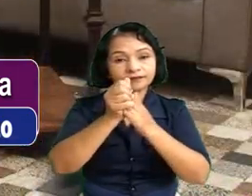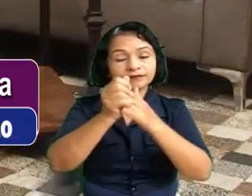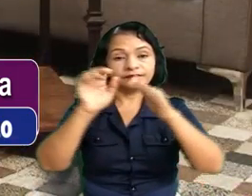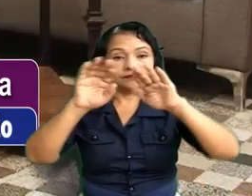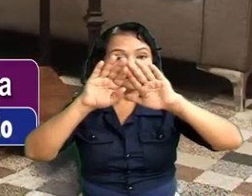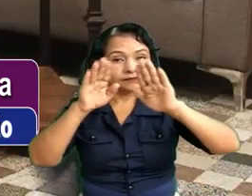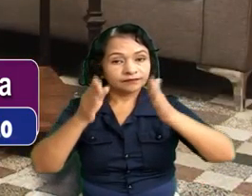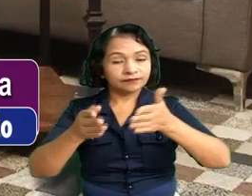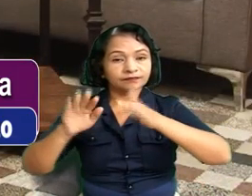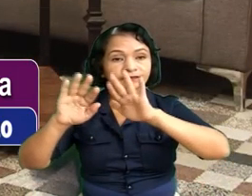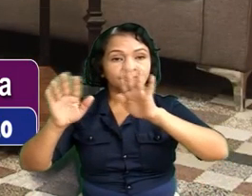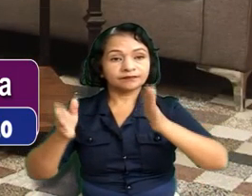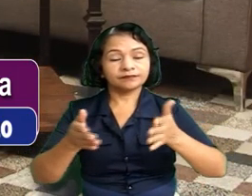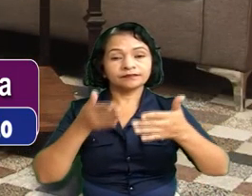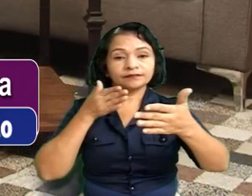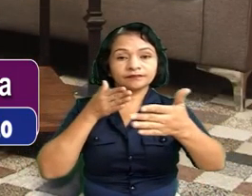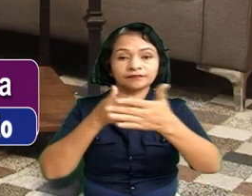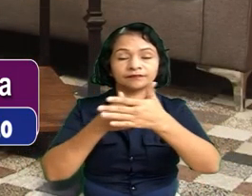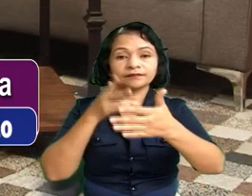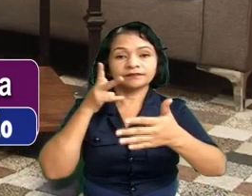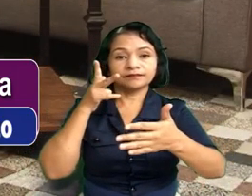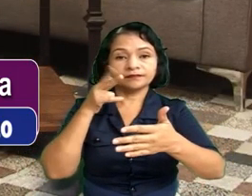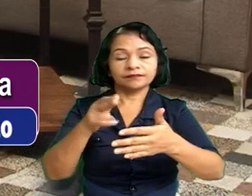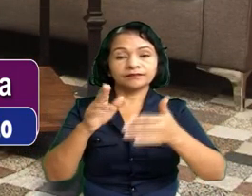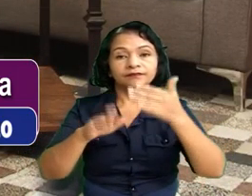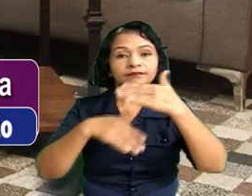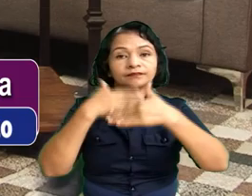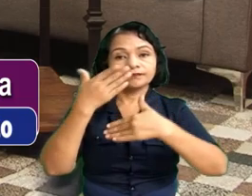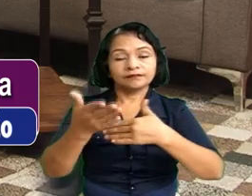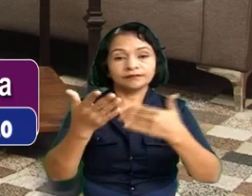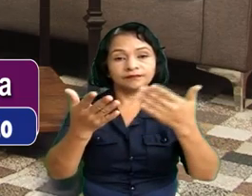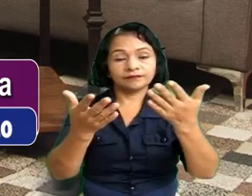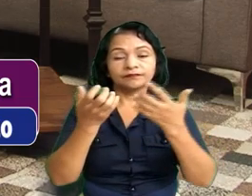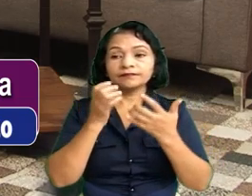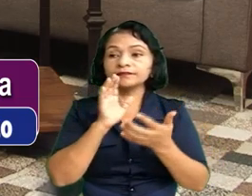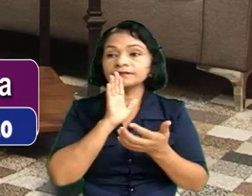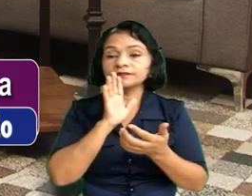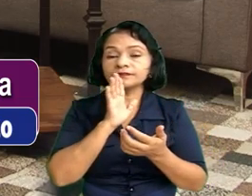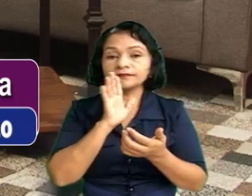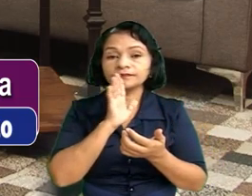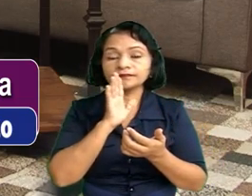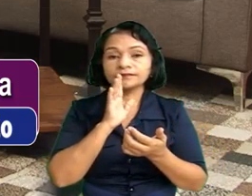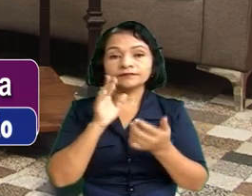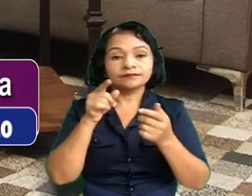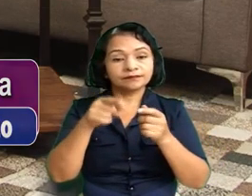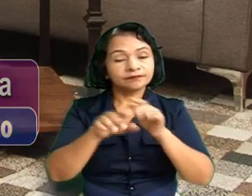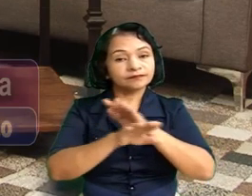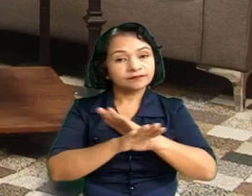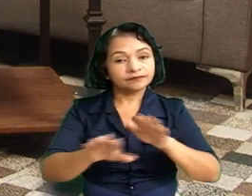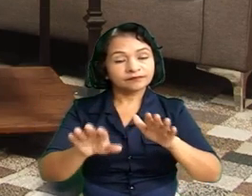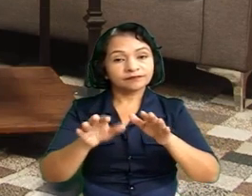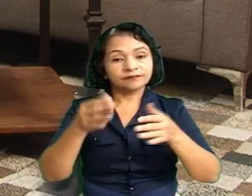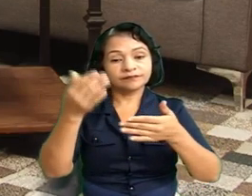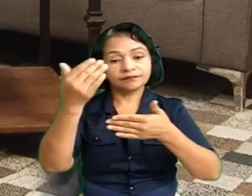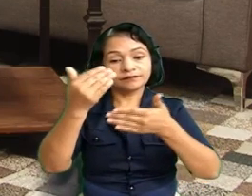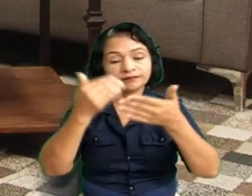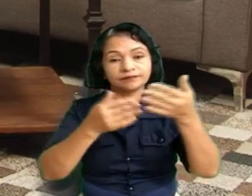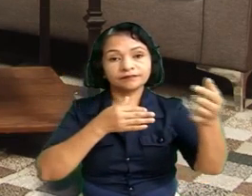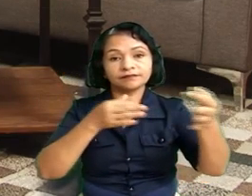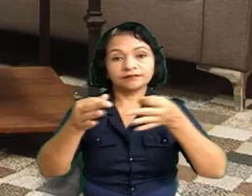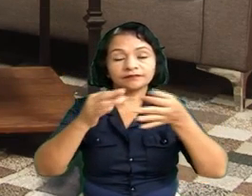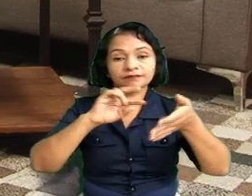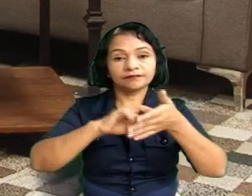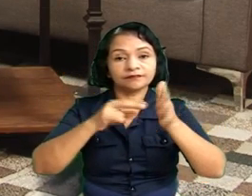otros logros y legados. Diputada, tenemos que hacer una pausa, pero al volver quisiera que habláramos ya para ir concluyendo un poquito lo que significan